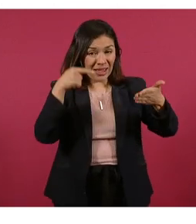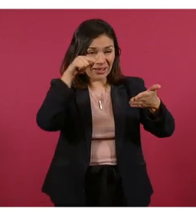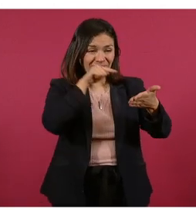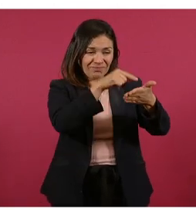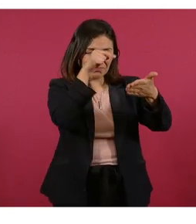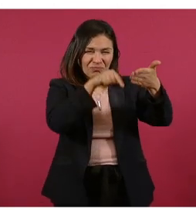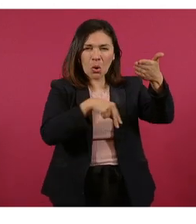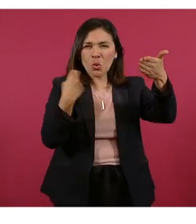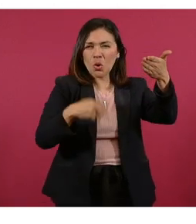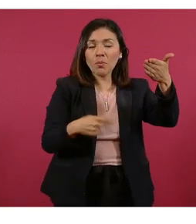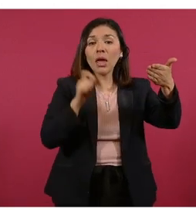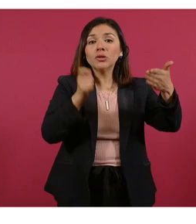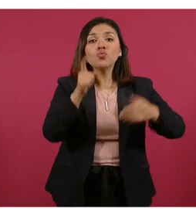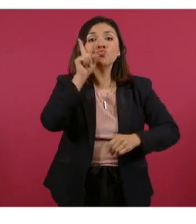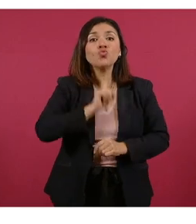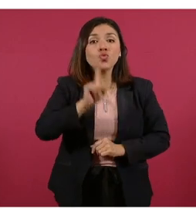el